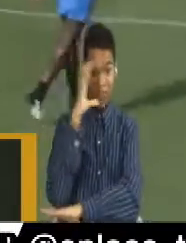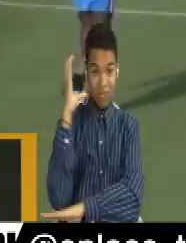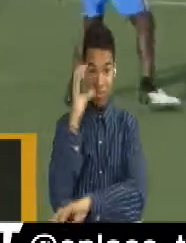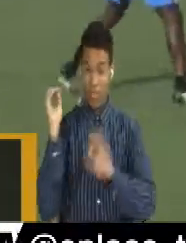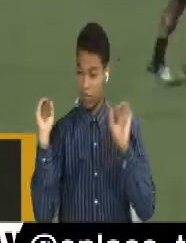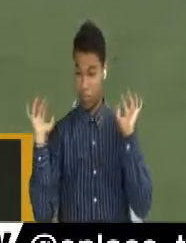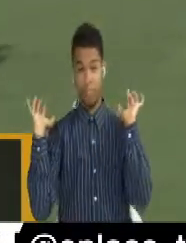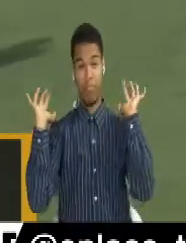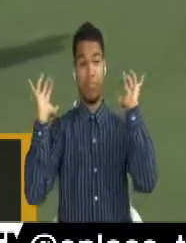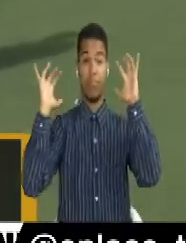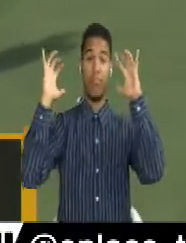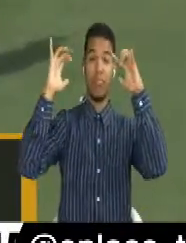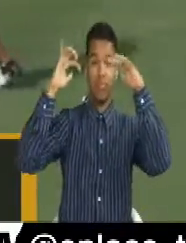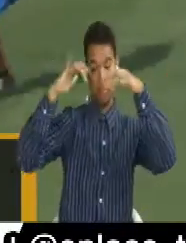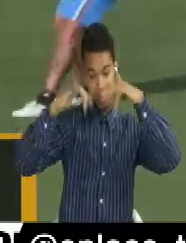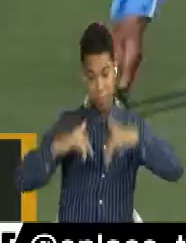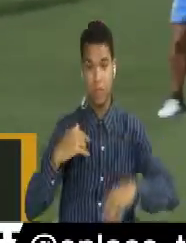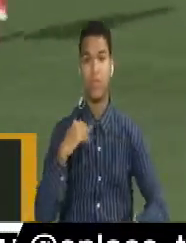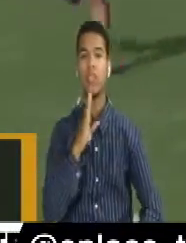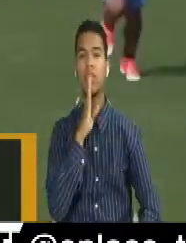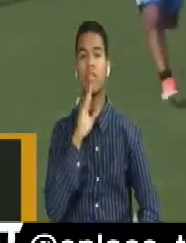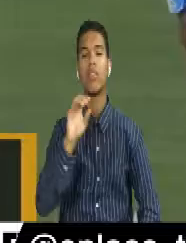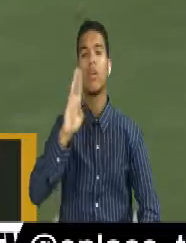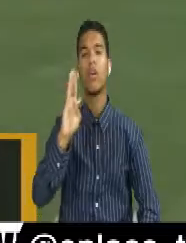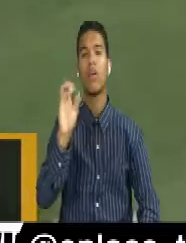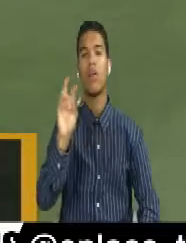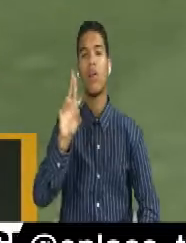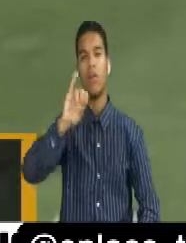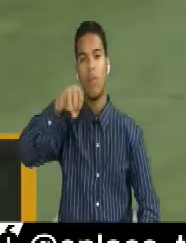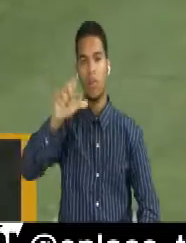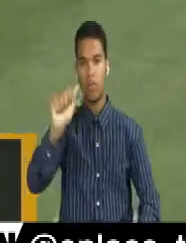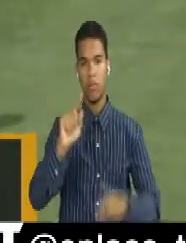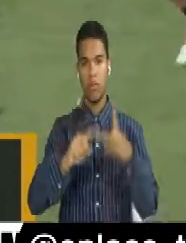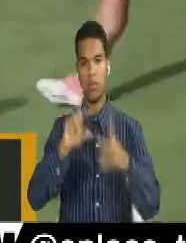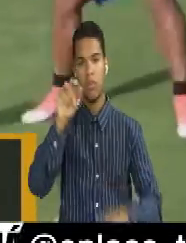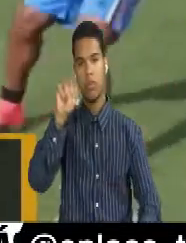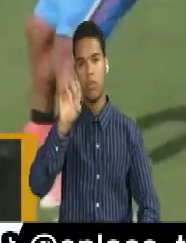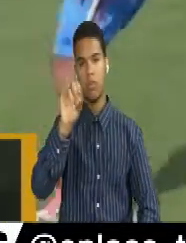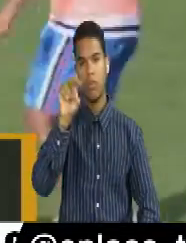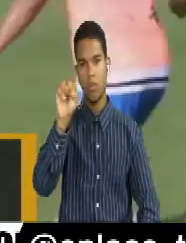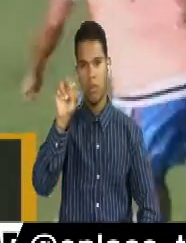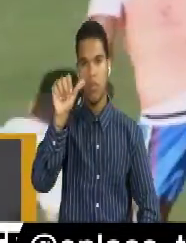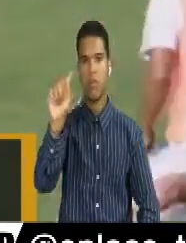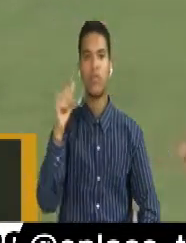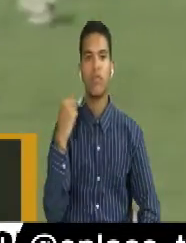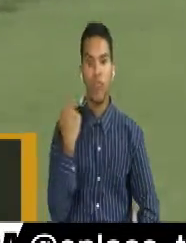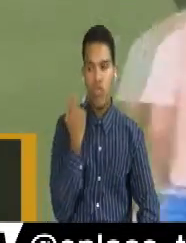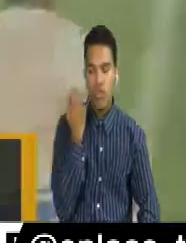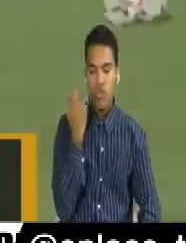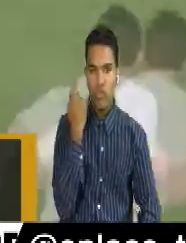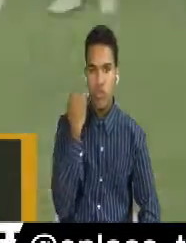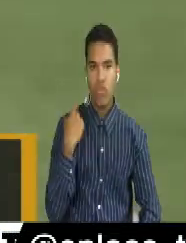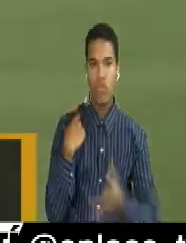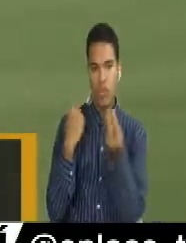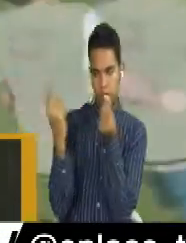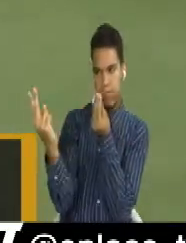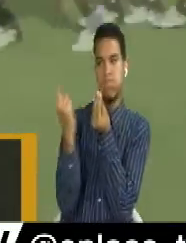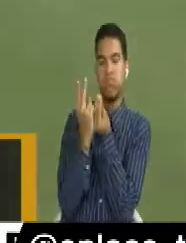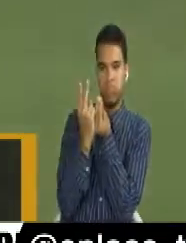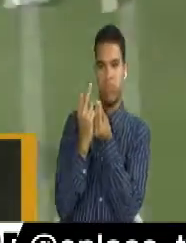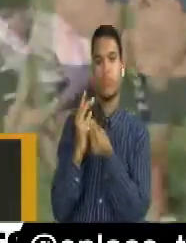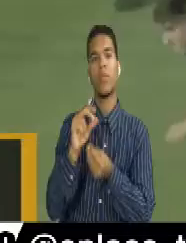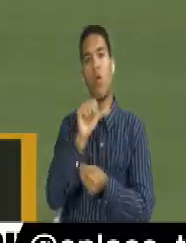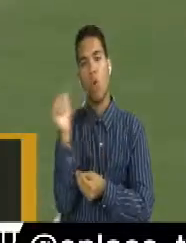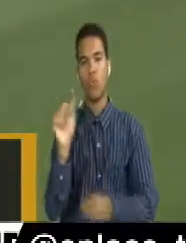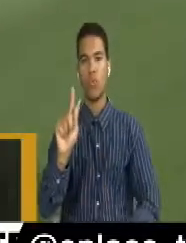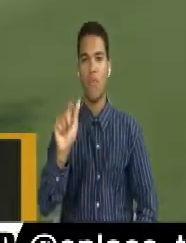jugadores de la Selección Colombia, Miguel Ángel Borja y Jerry Mina, los últimos en llegar, igualmente Barrios, Fabra, que vienen del